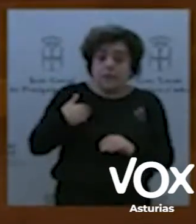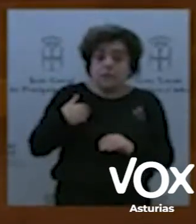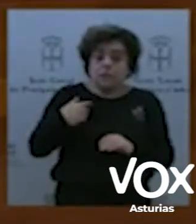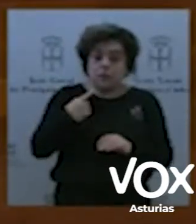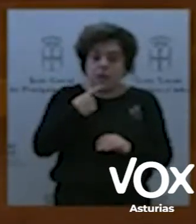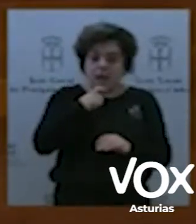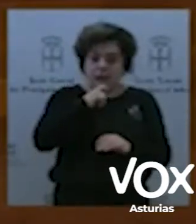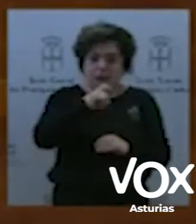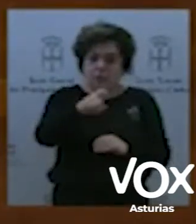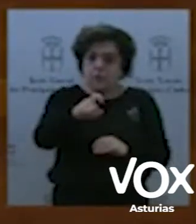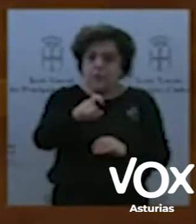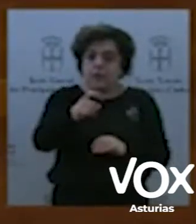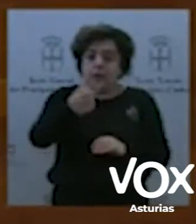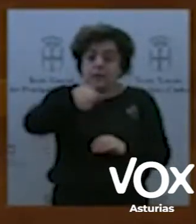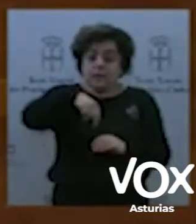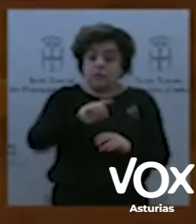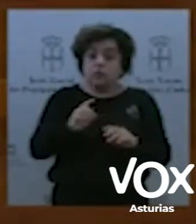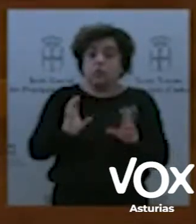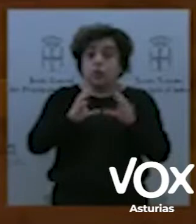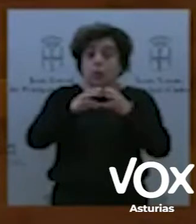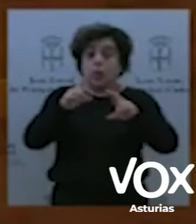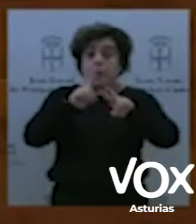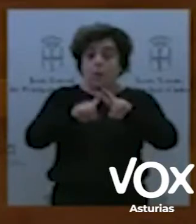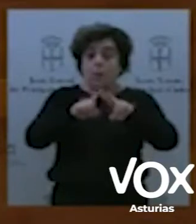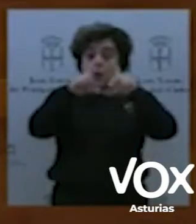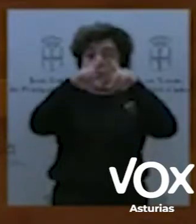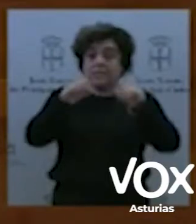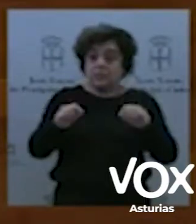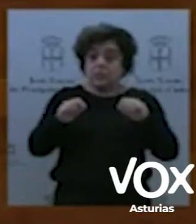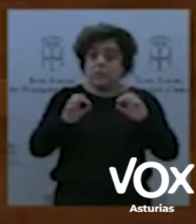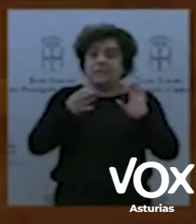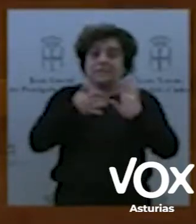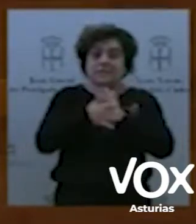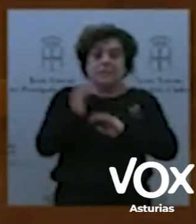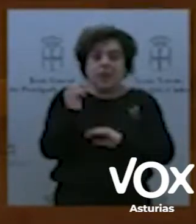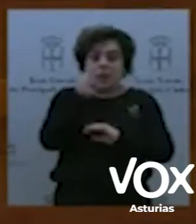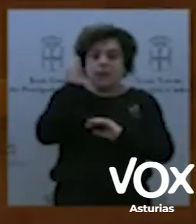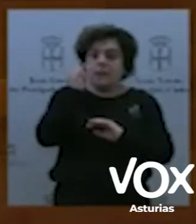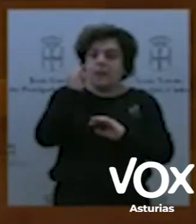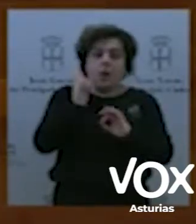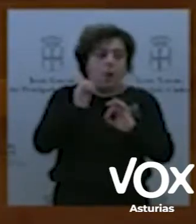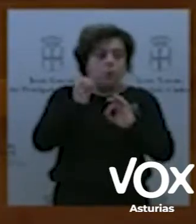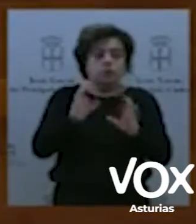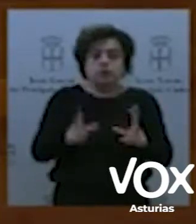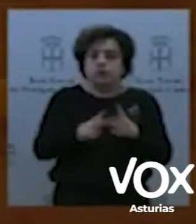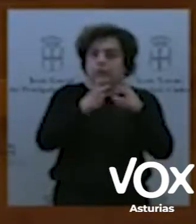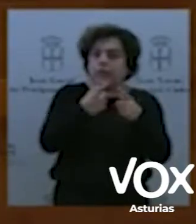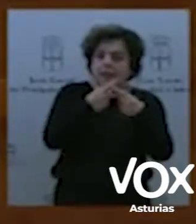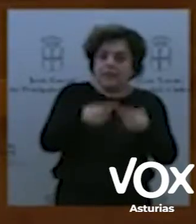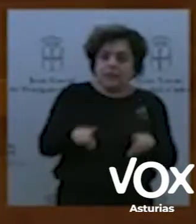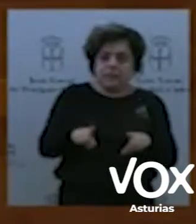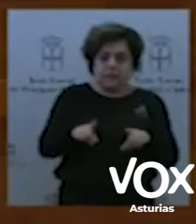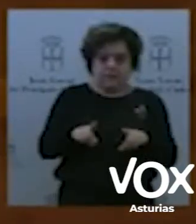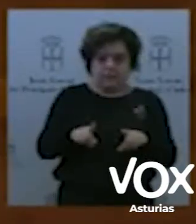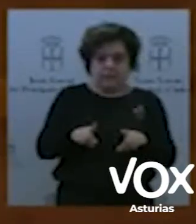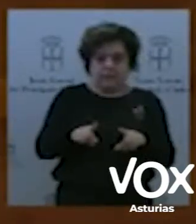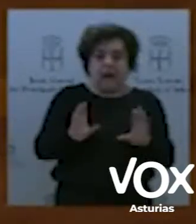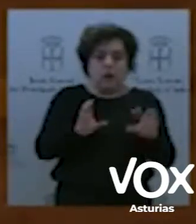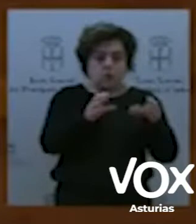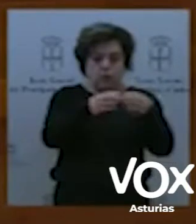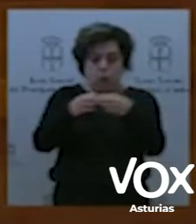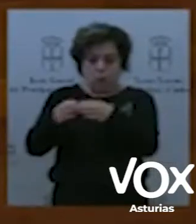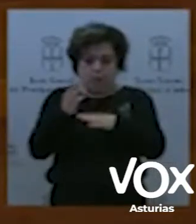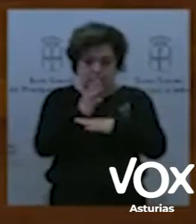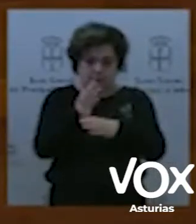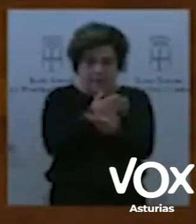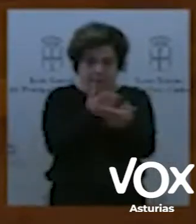mantiene una posición y un planteamiento social diferente a la del resto de los grupos aquí presentes, algo